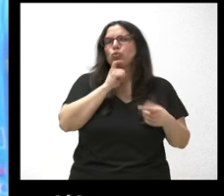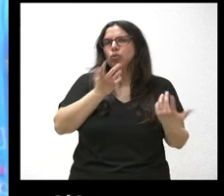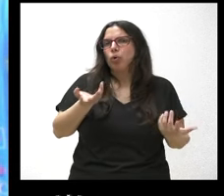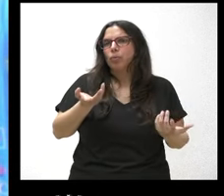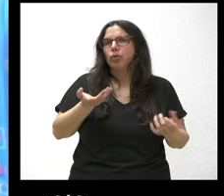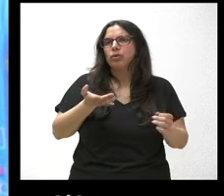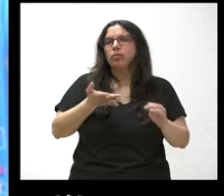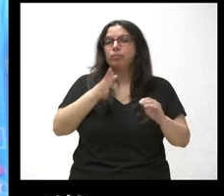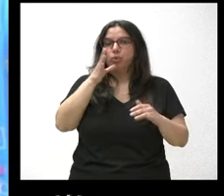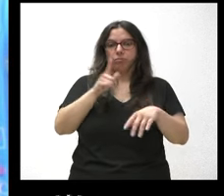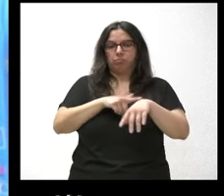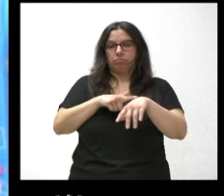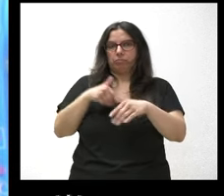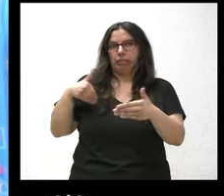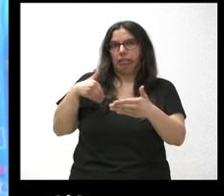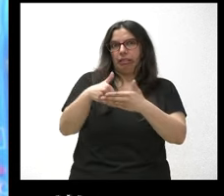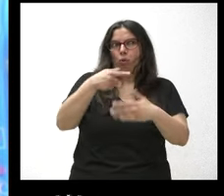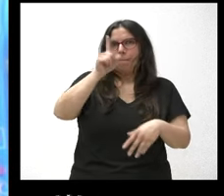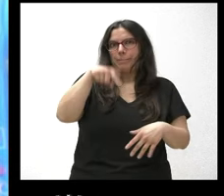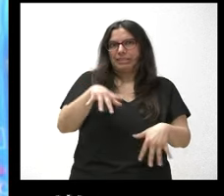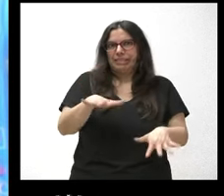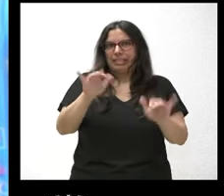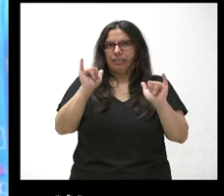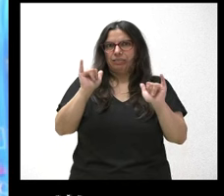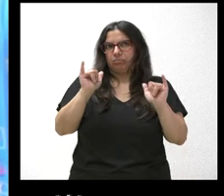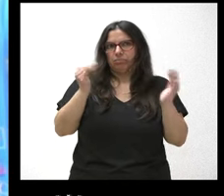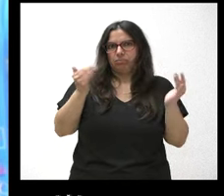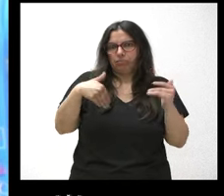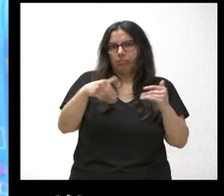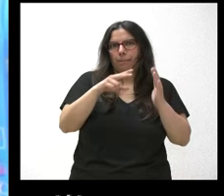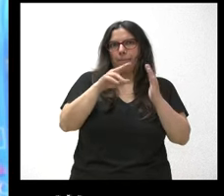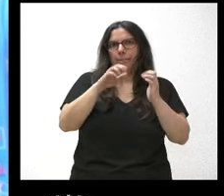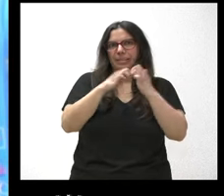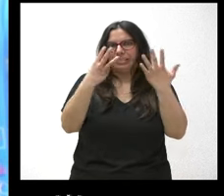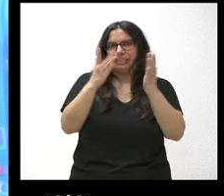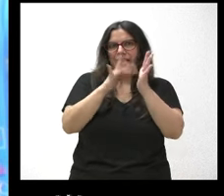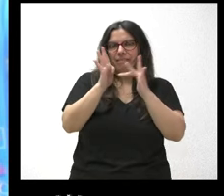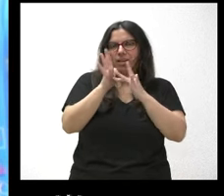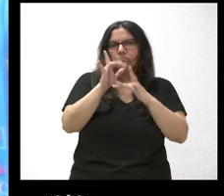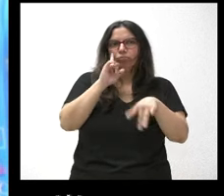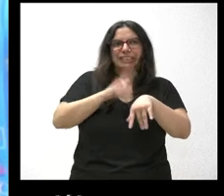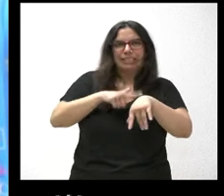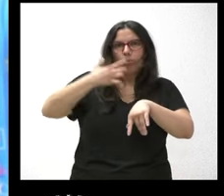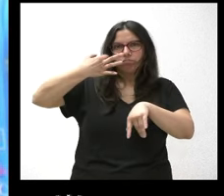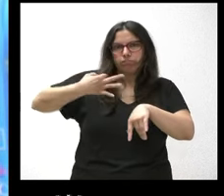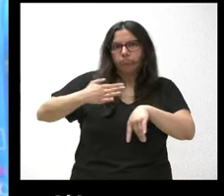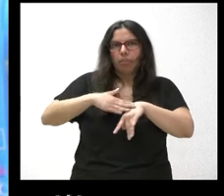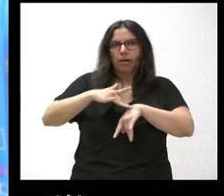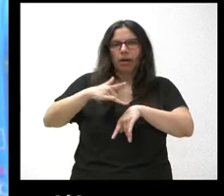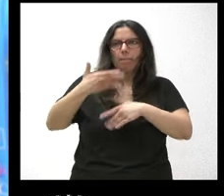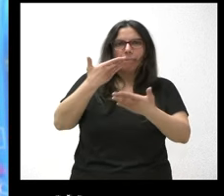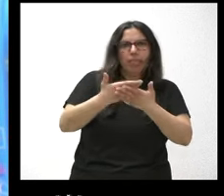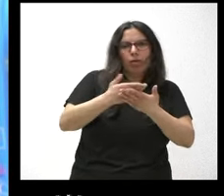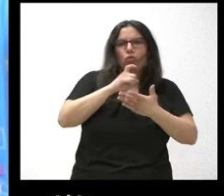del poco plazo que queda bastante menos de un mes para la celebración, para el 23 de abril, y no sé si da tiempo material cómo se va a